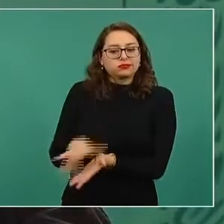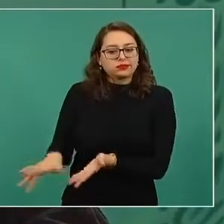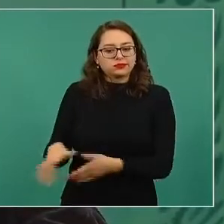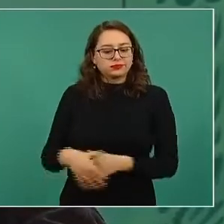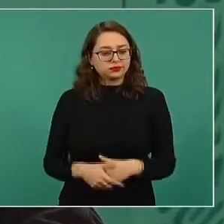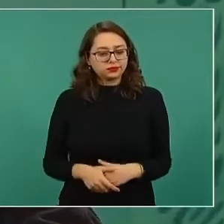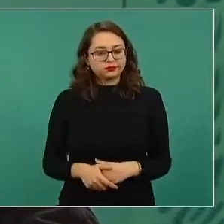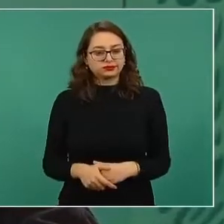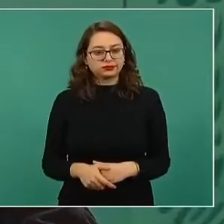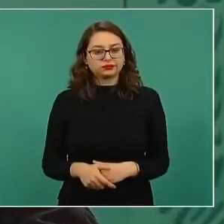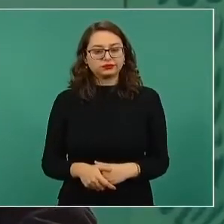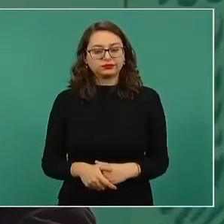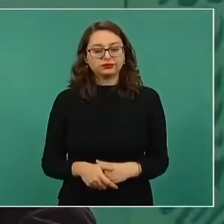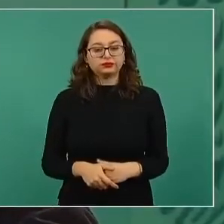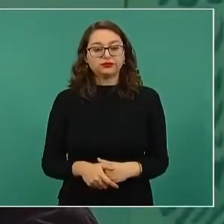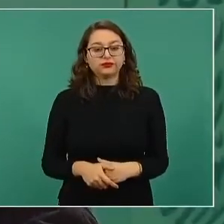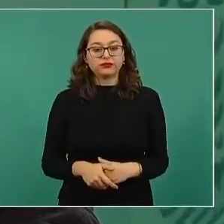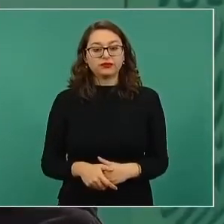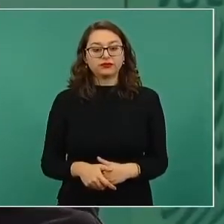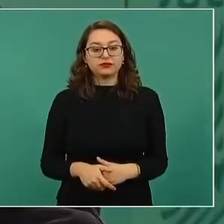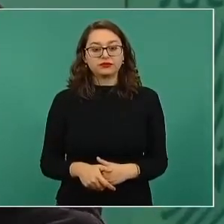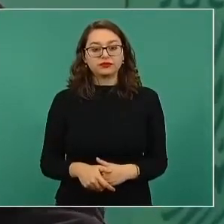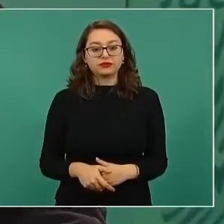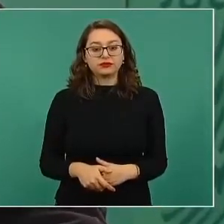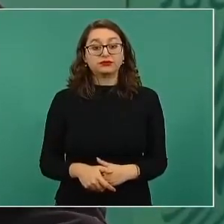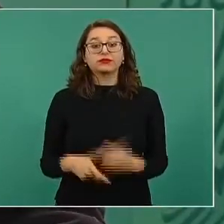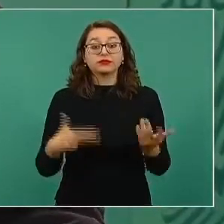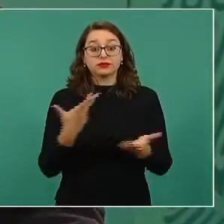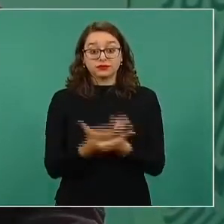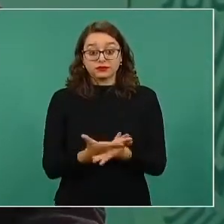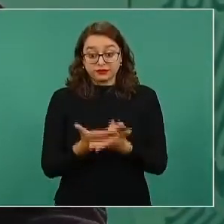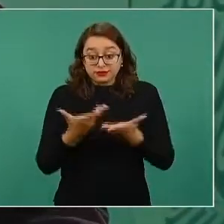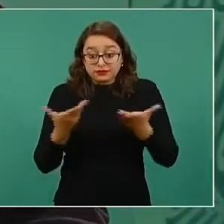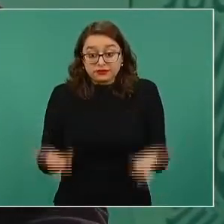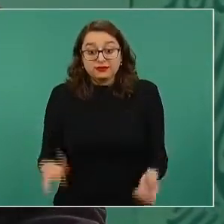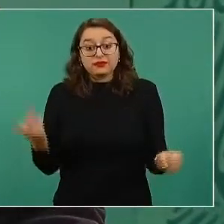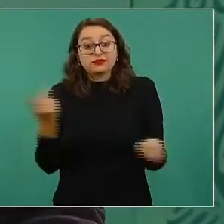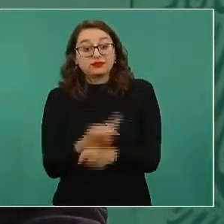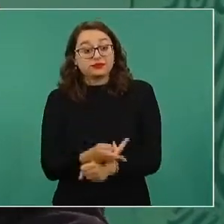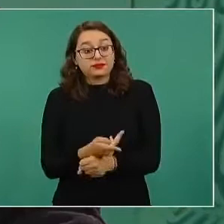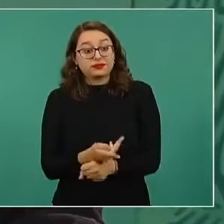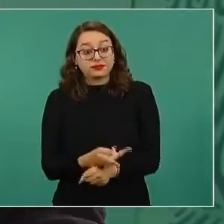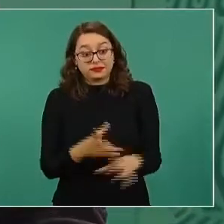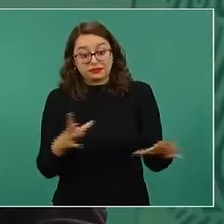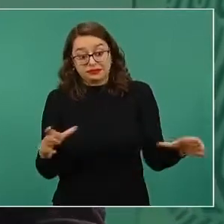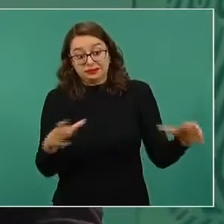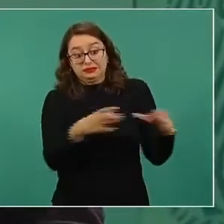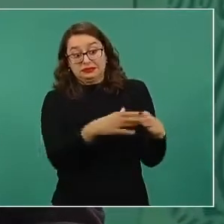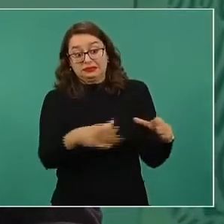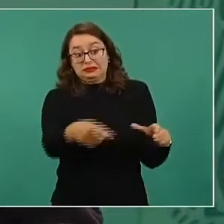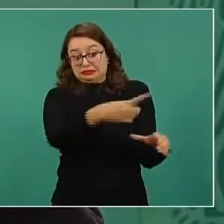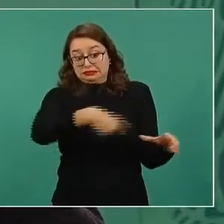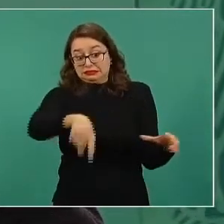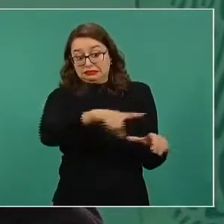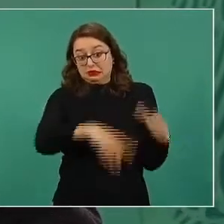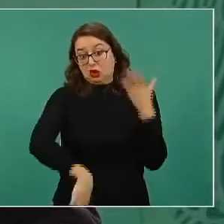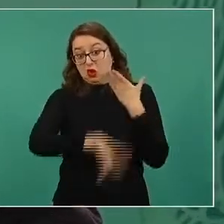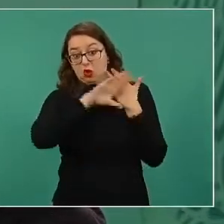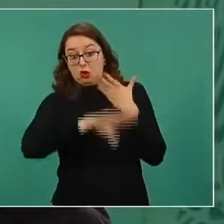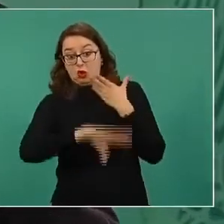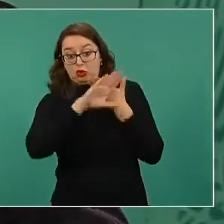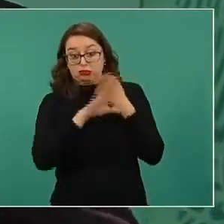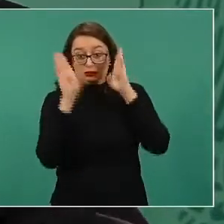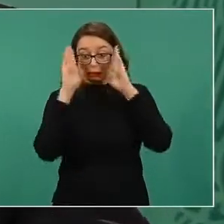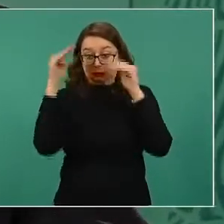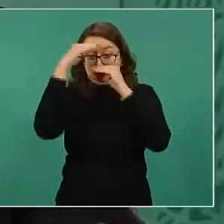Entonces, ahora el bloque conservador, en vez de llamar a